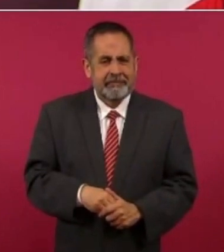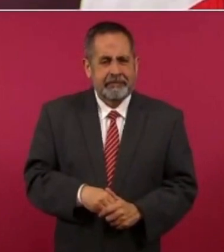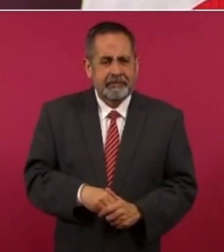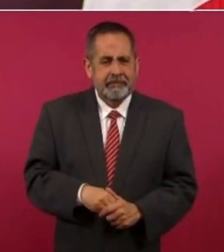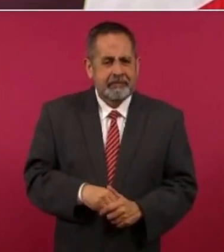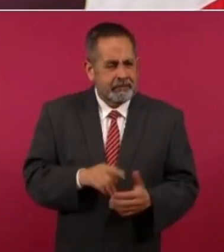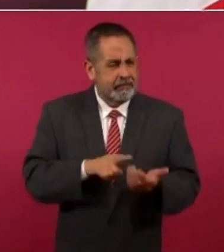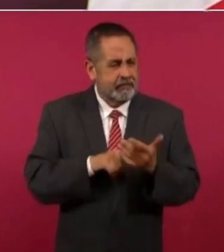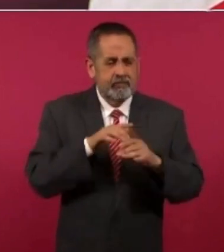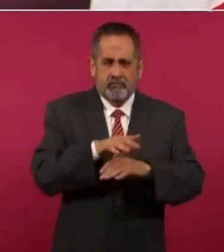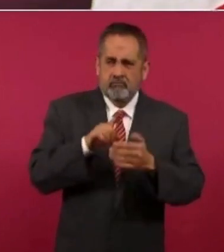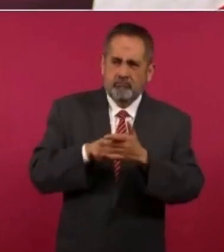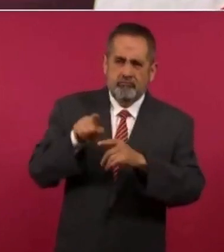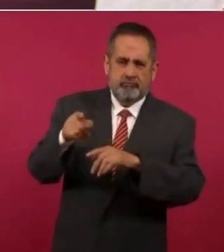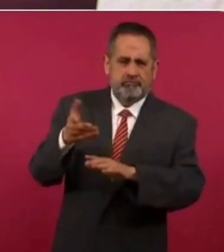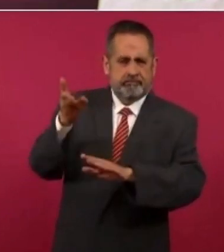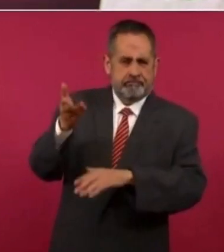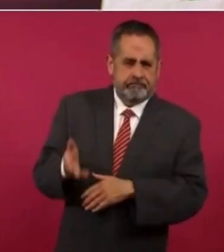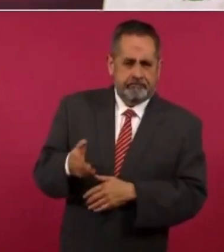torno a este asunto,